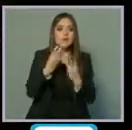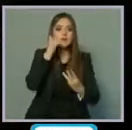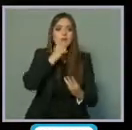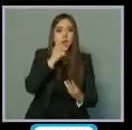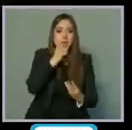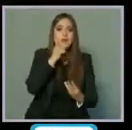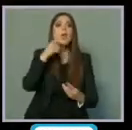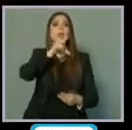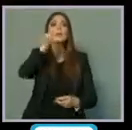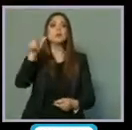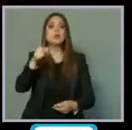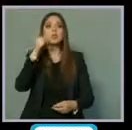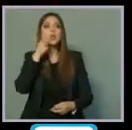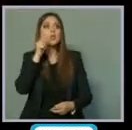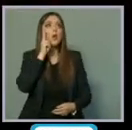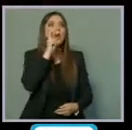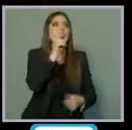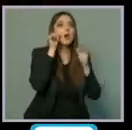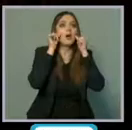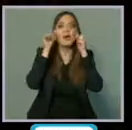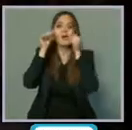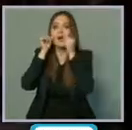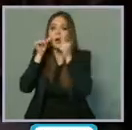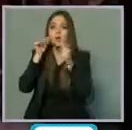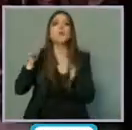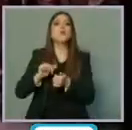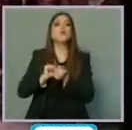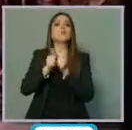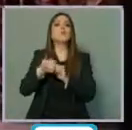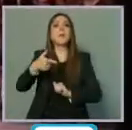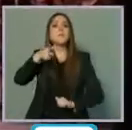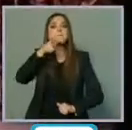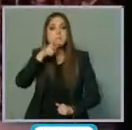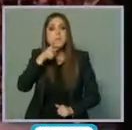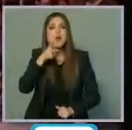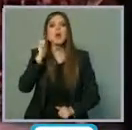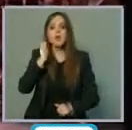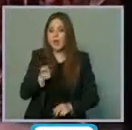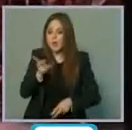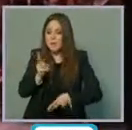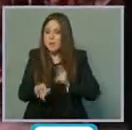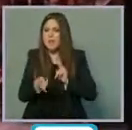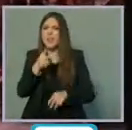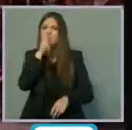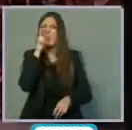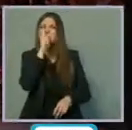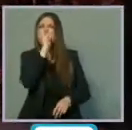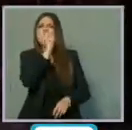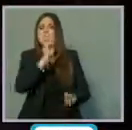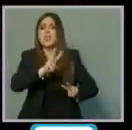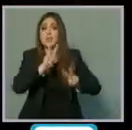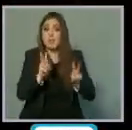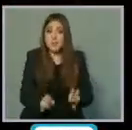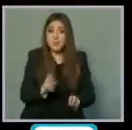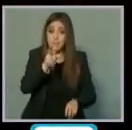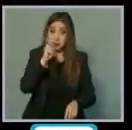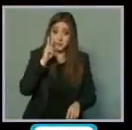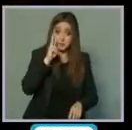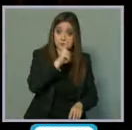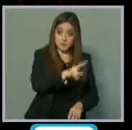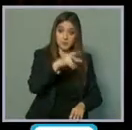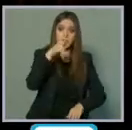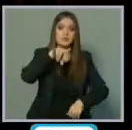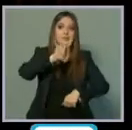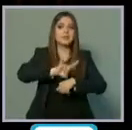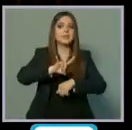están atentos, algo entienden, los papás se ponen a platicar con ellos sobre este asunto. Miren, generalmente esas panzas tan tremendas